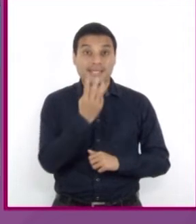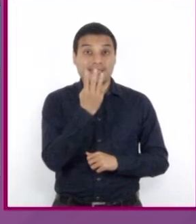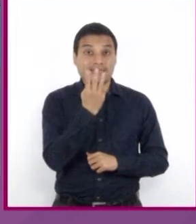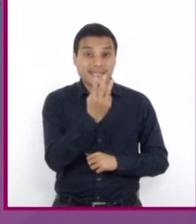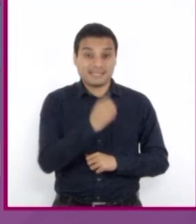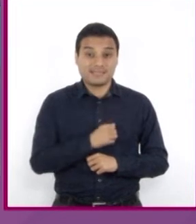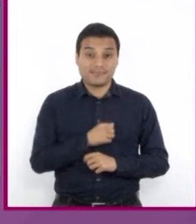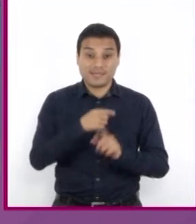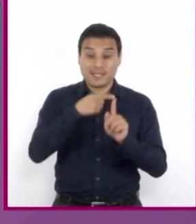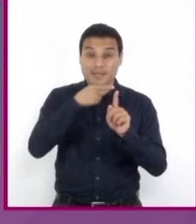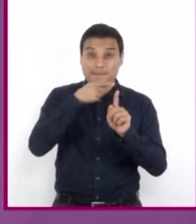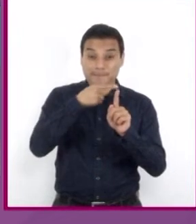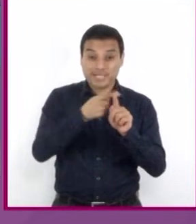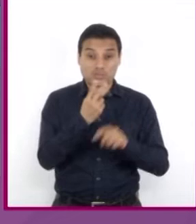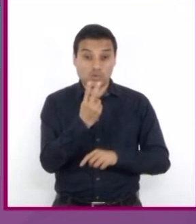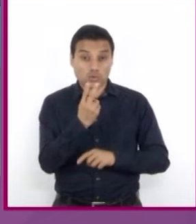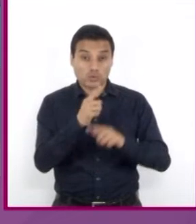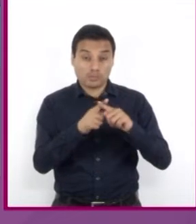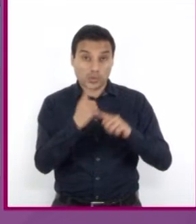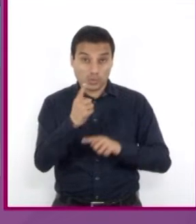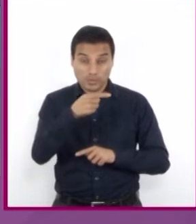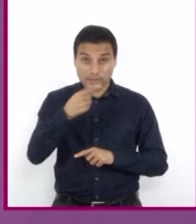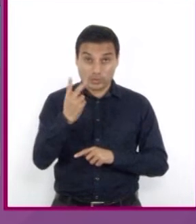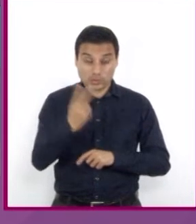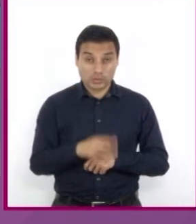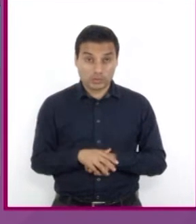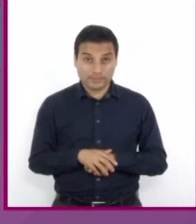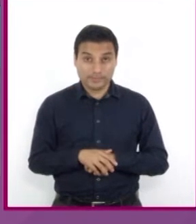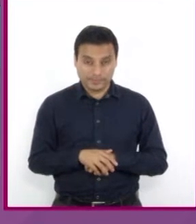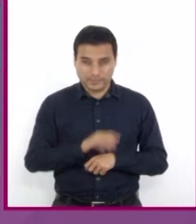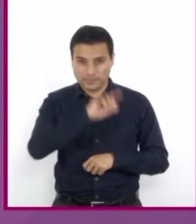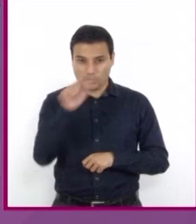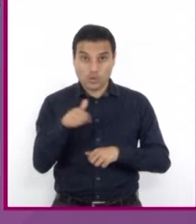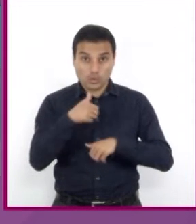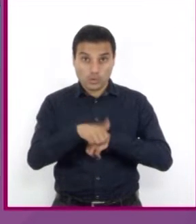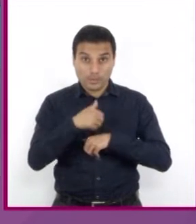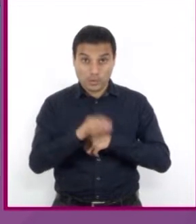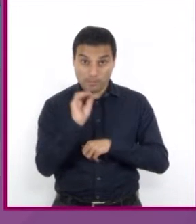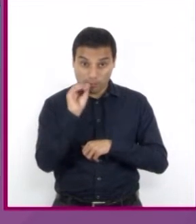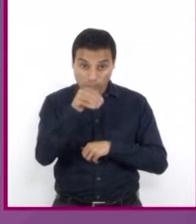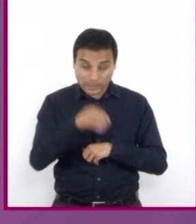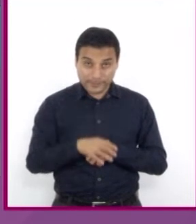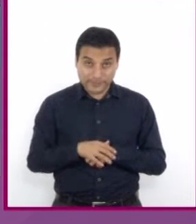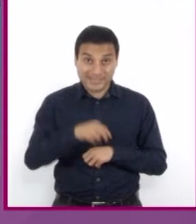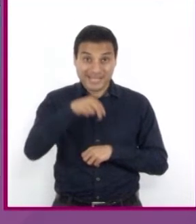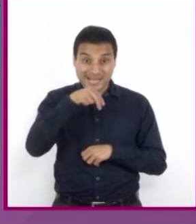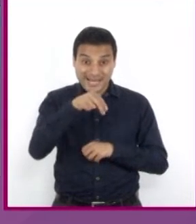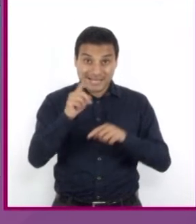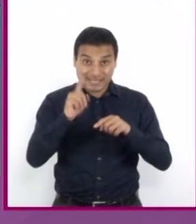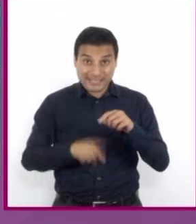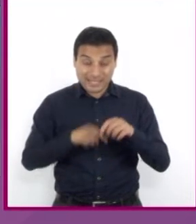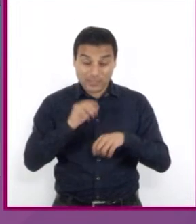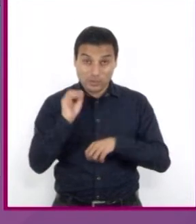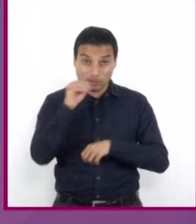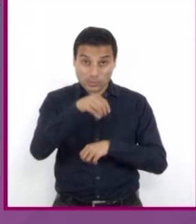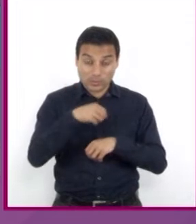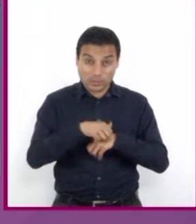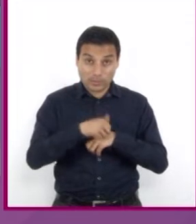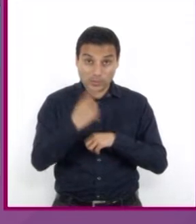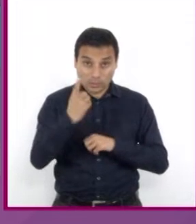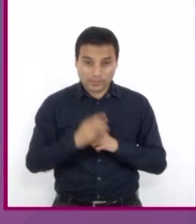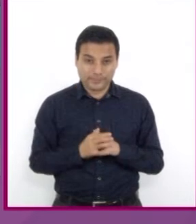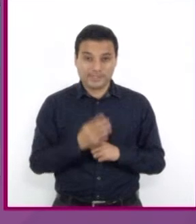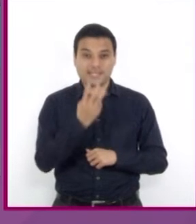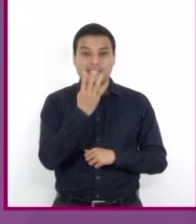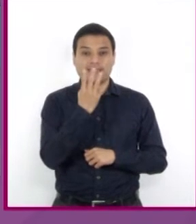del doble de n y 2, vemos que al sustituir n por el valor de 1 queda 3